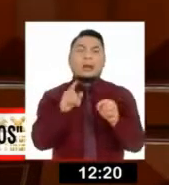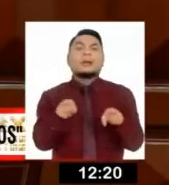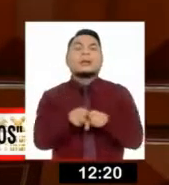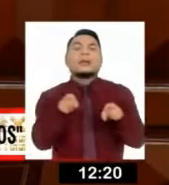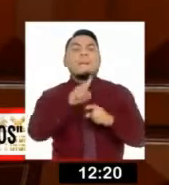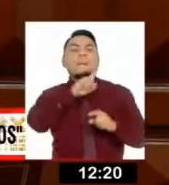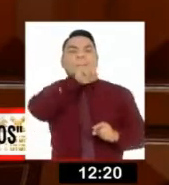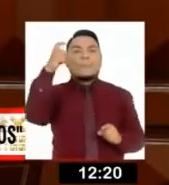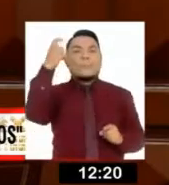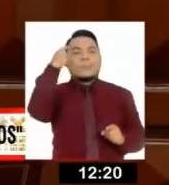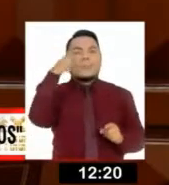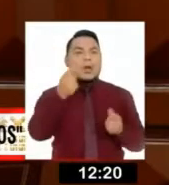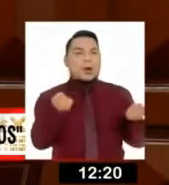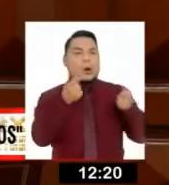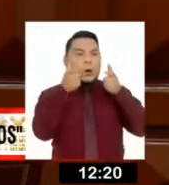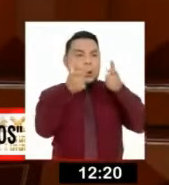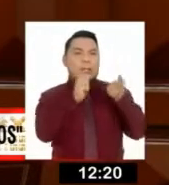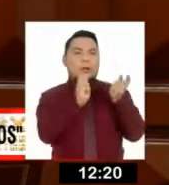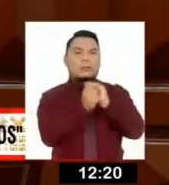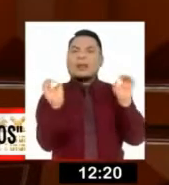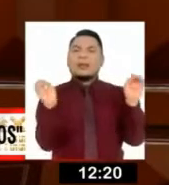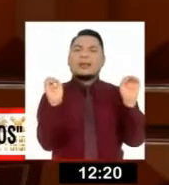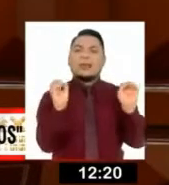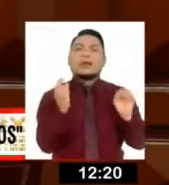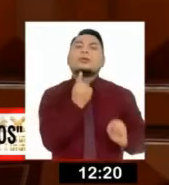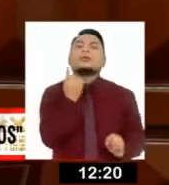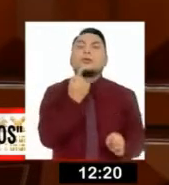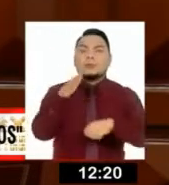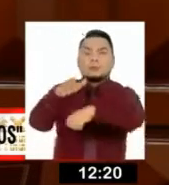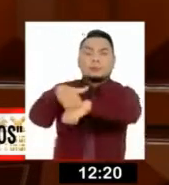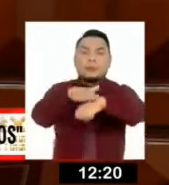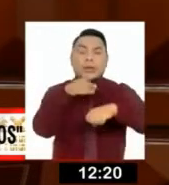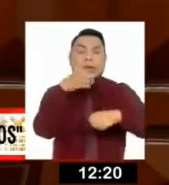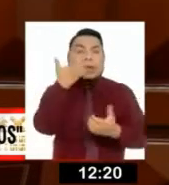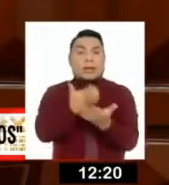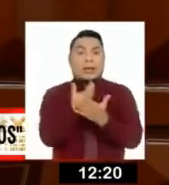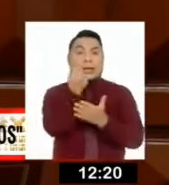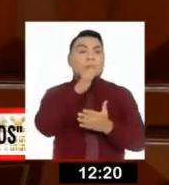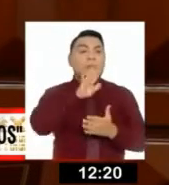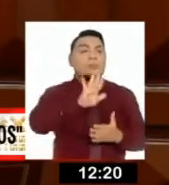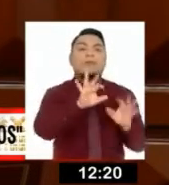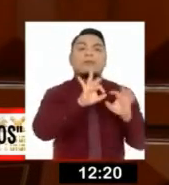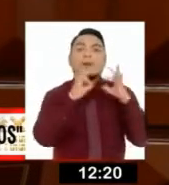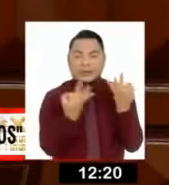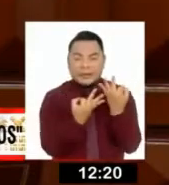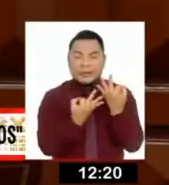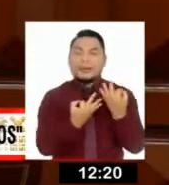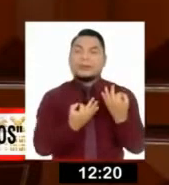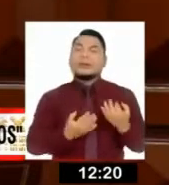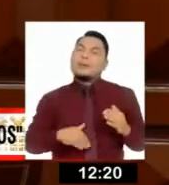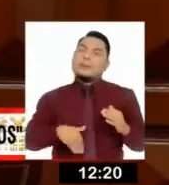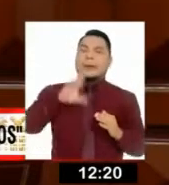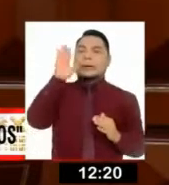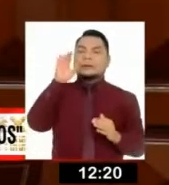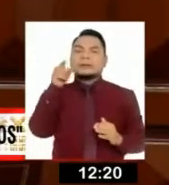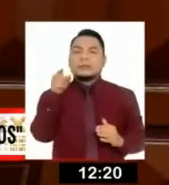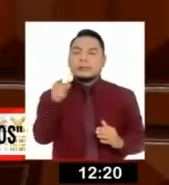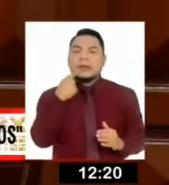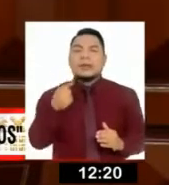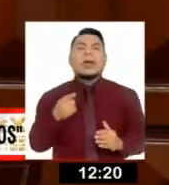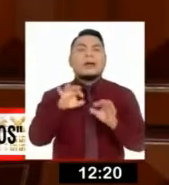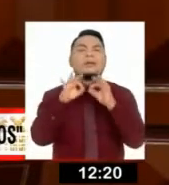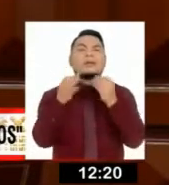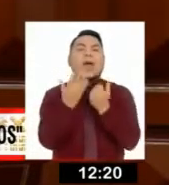una política de control de cambios. Solo queremos que la economía de las familias, sobre todo las de